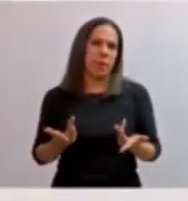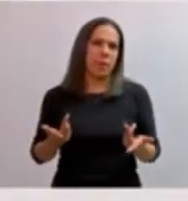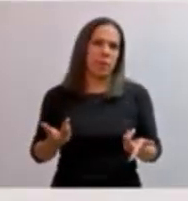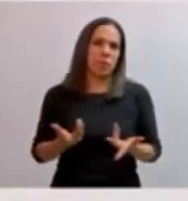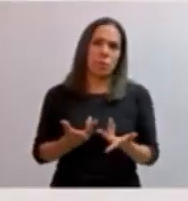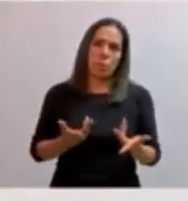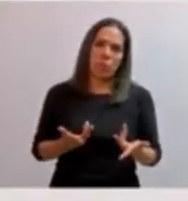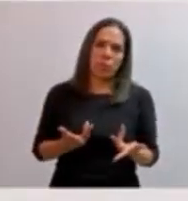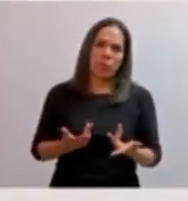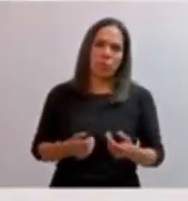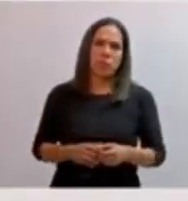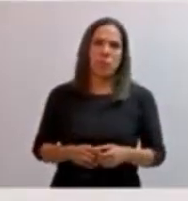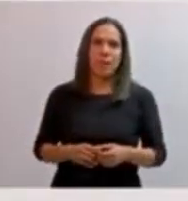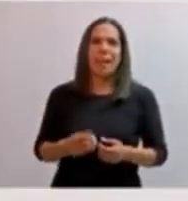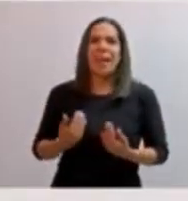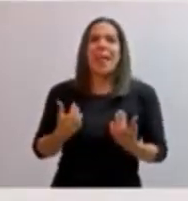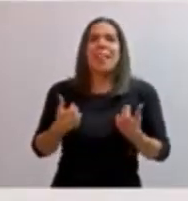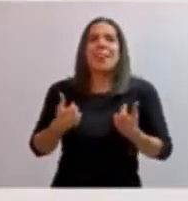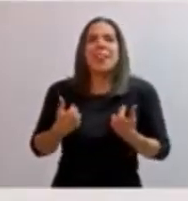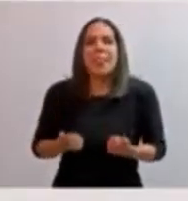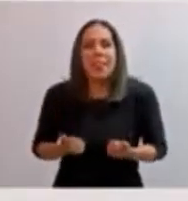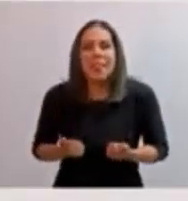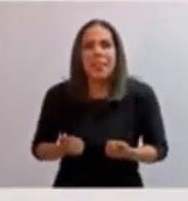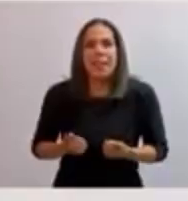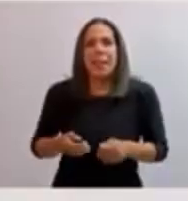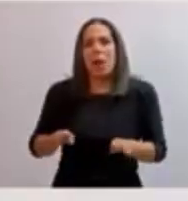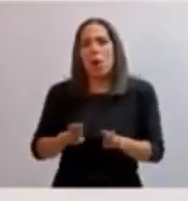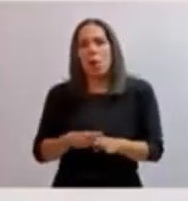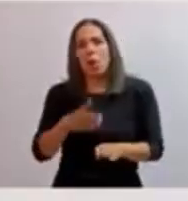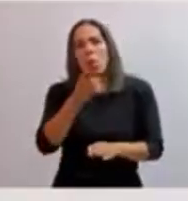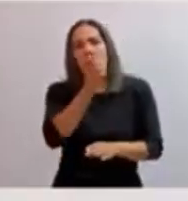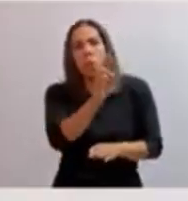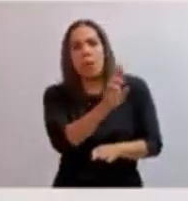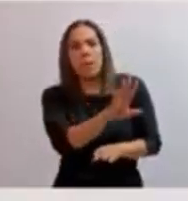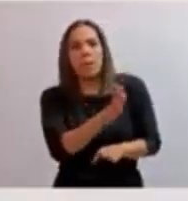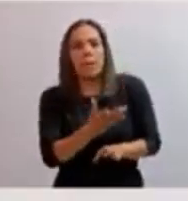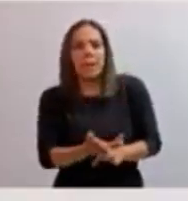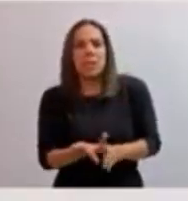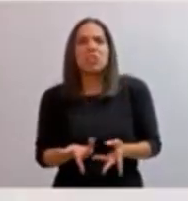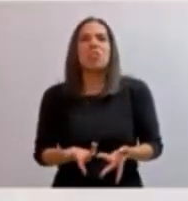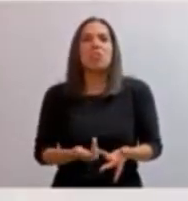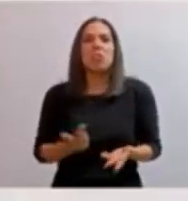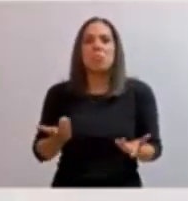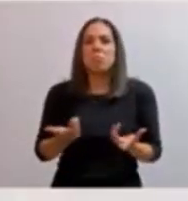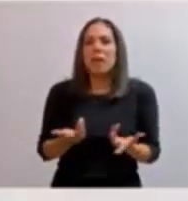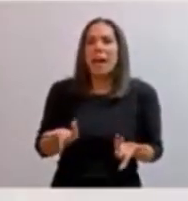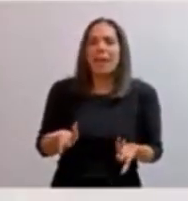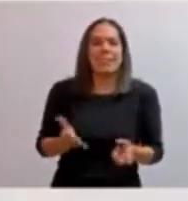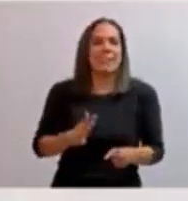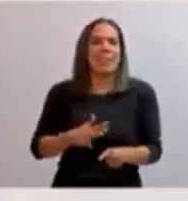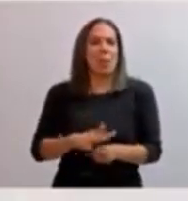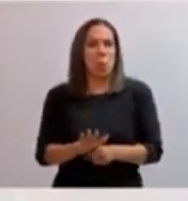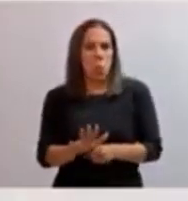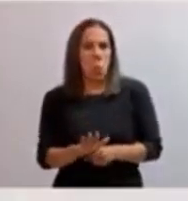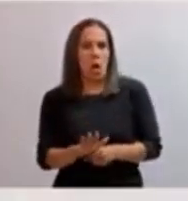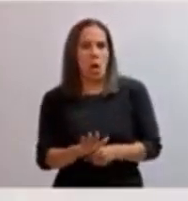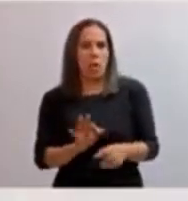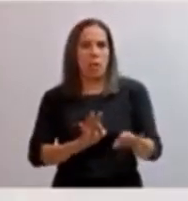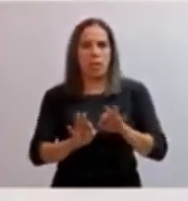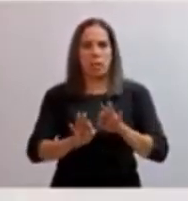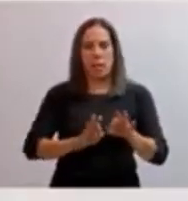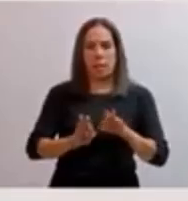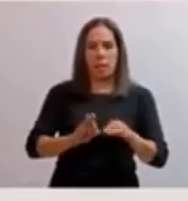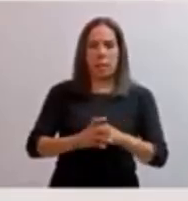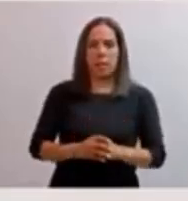director es esencial en esta transformación. Entre las acciones que el día de hoy les quisiera compartir, que